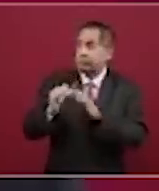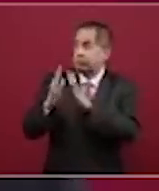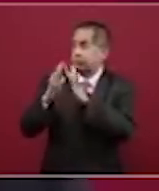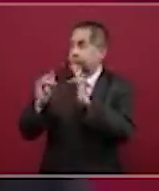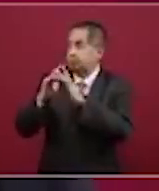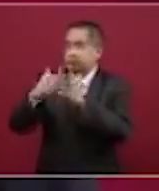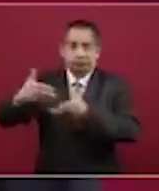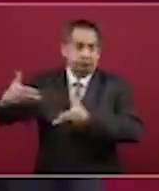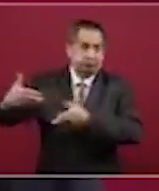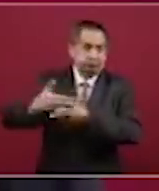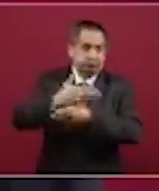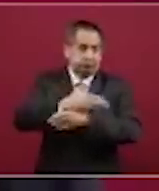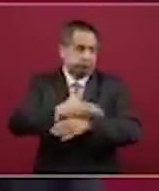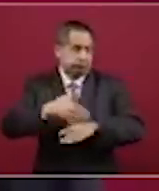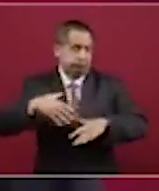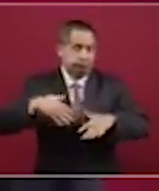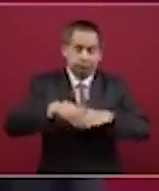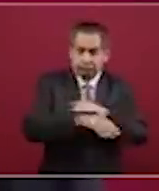francesa